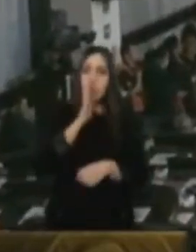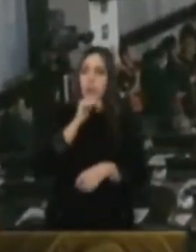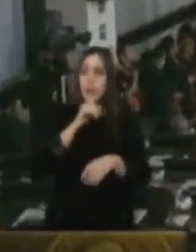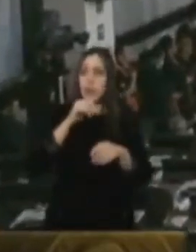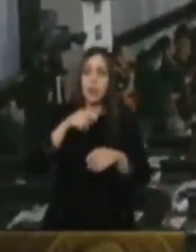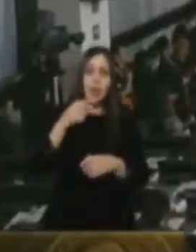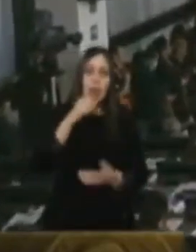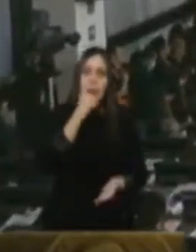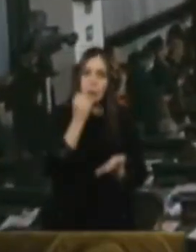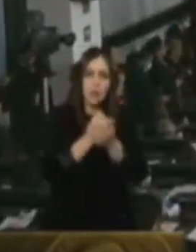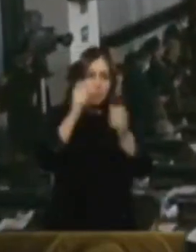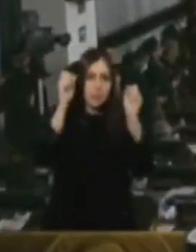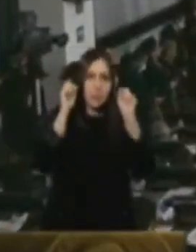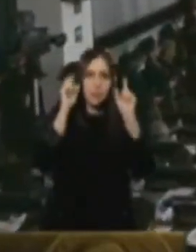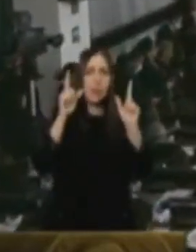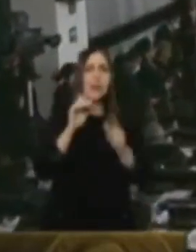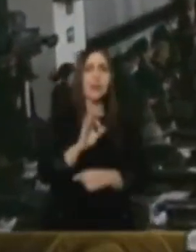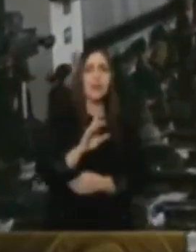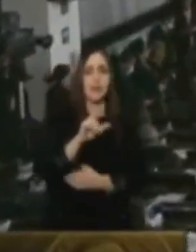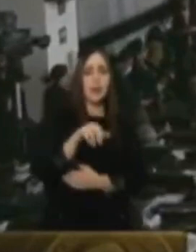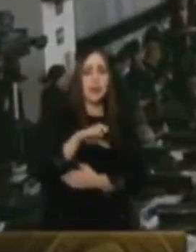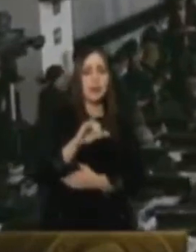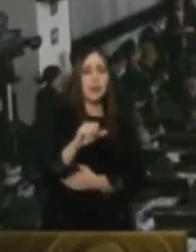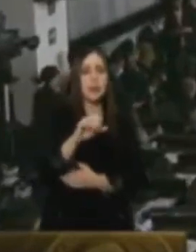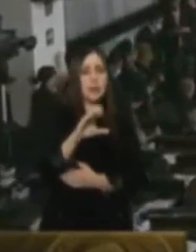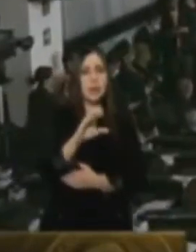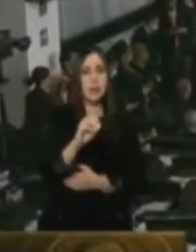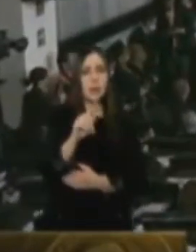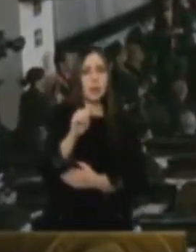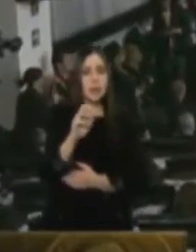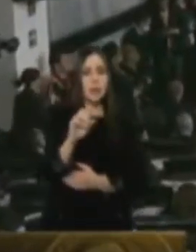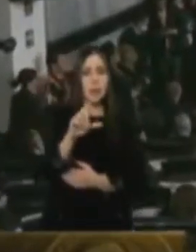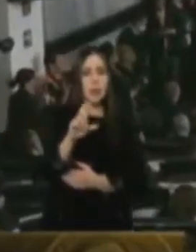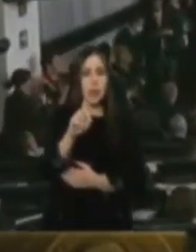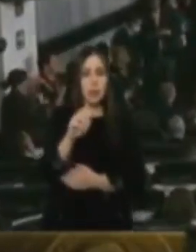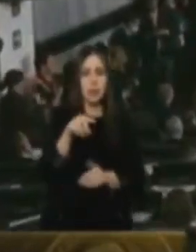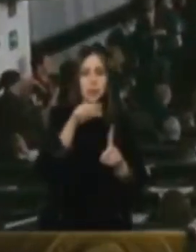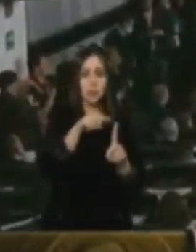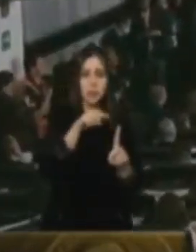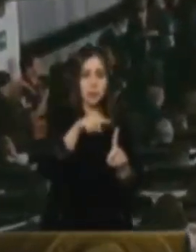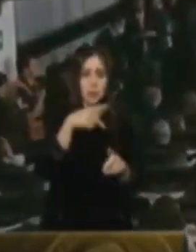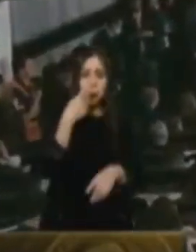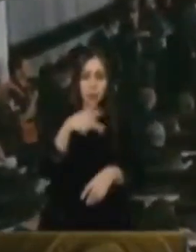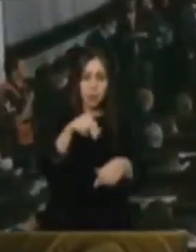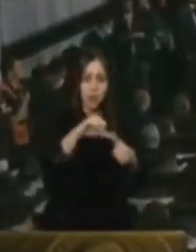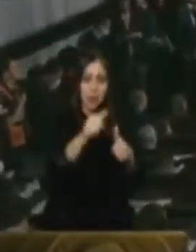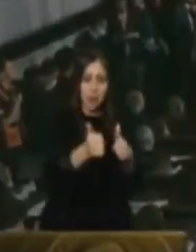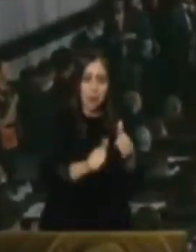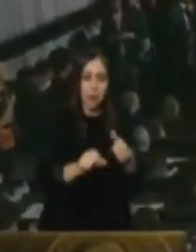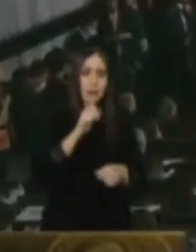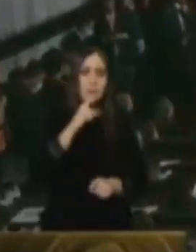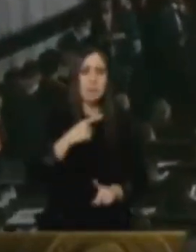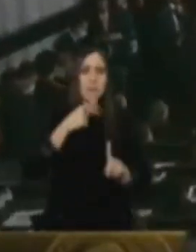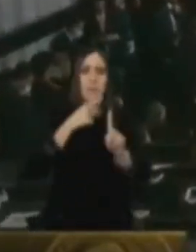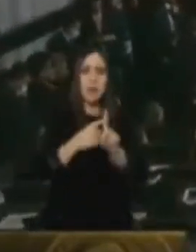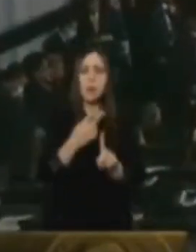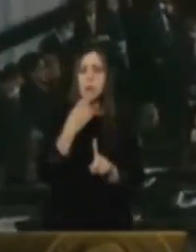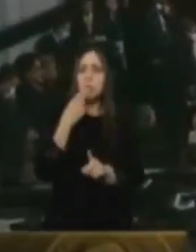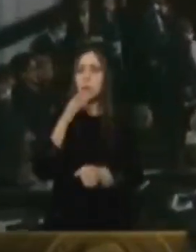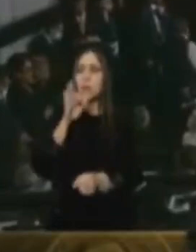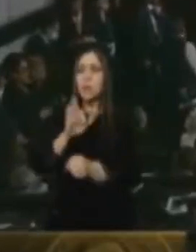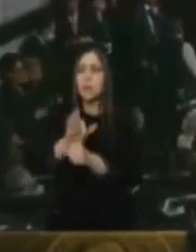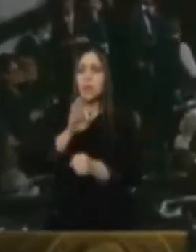Francisco Toledo, que además de su propio arte, protegió a Juchitán al impedir